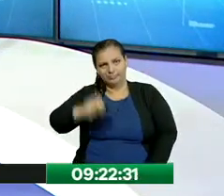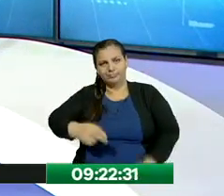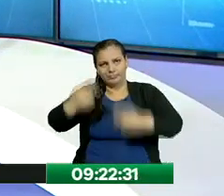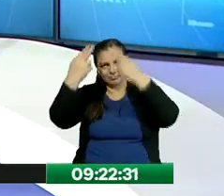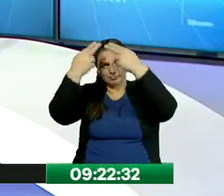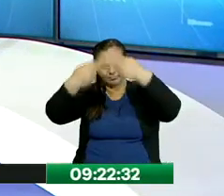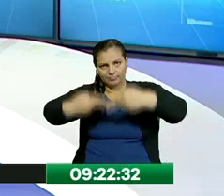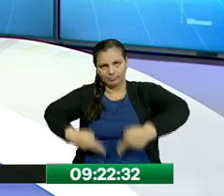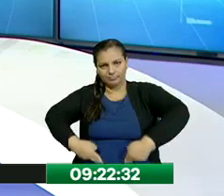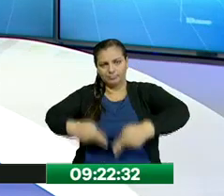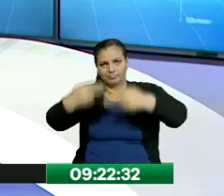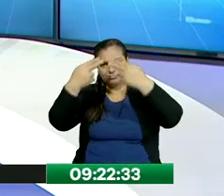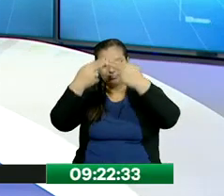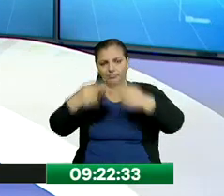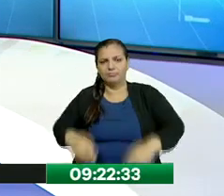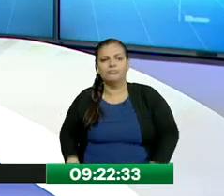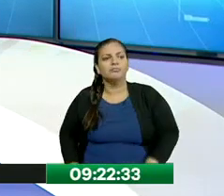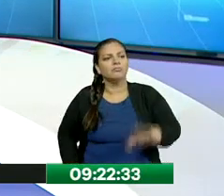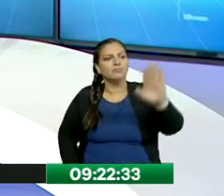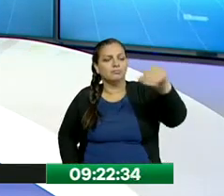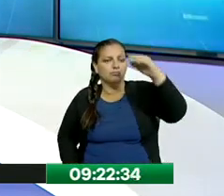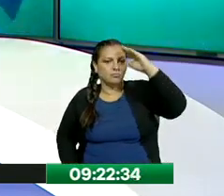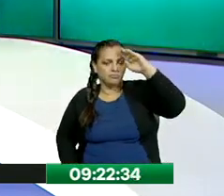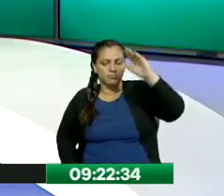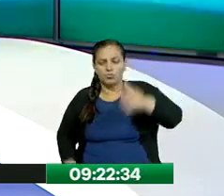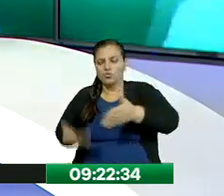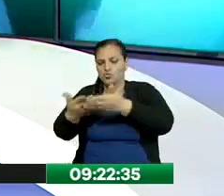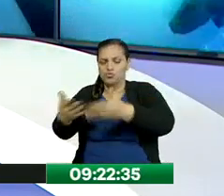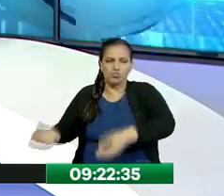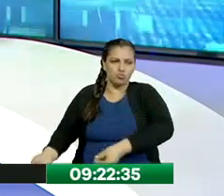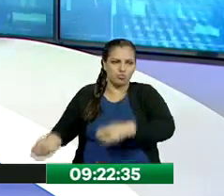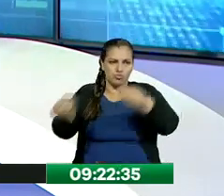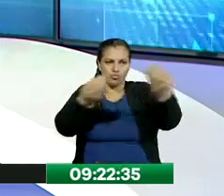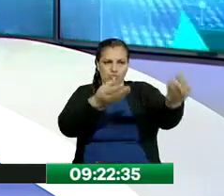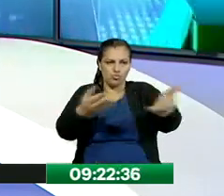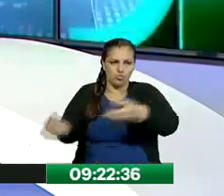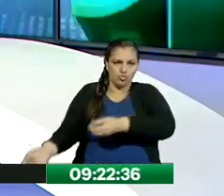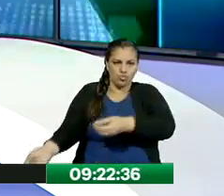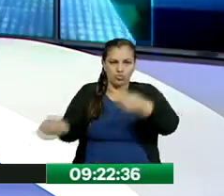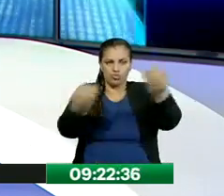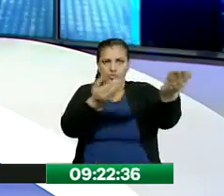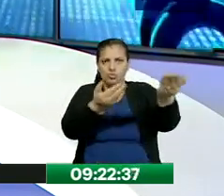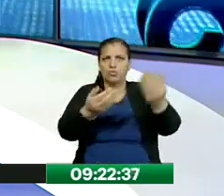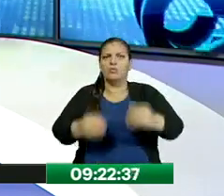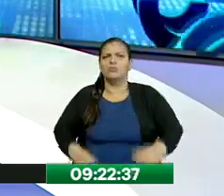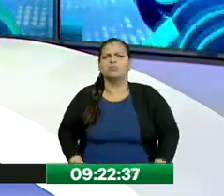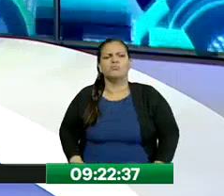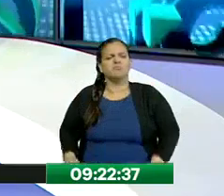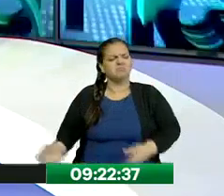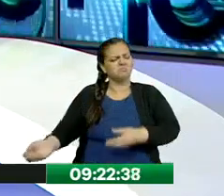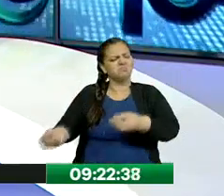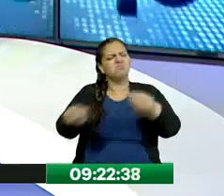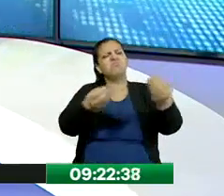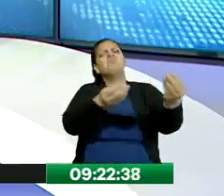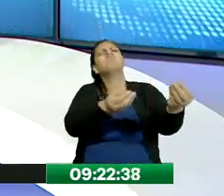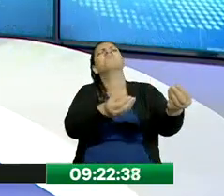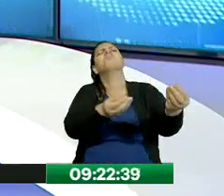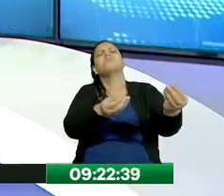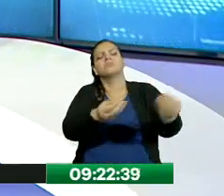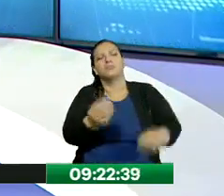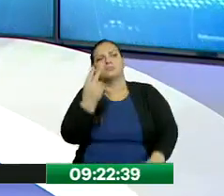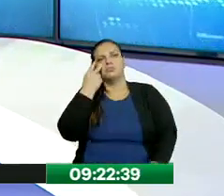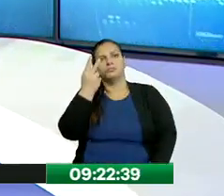de Víctimas de la entidad estatal. Conozcamos más detalles y de qué se trata en la siguiente nota